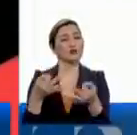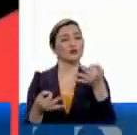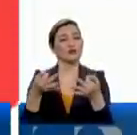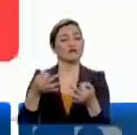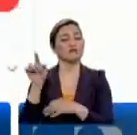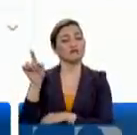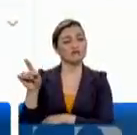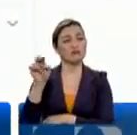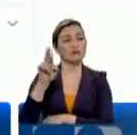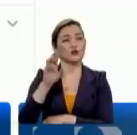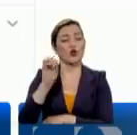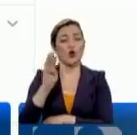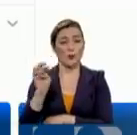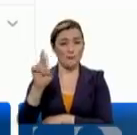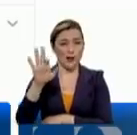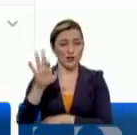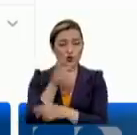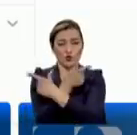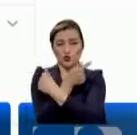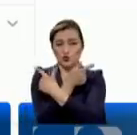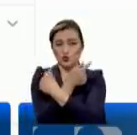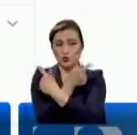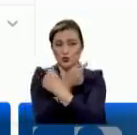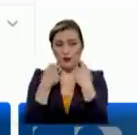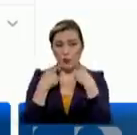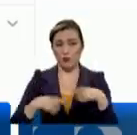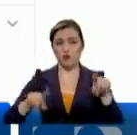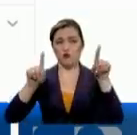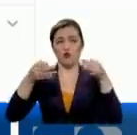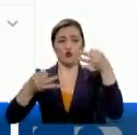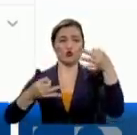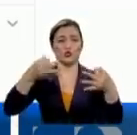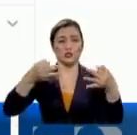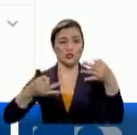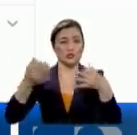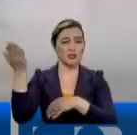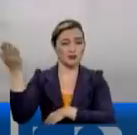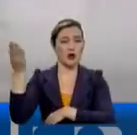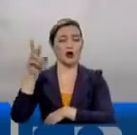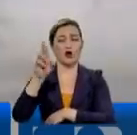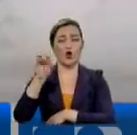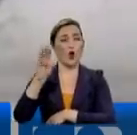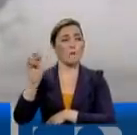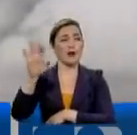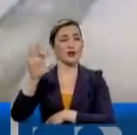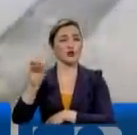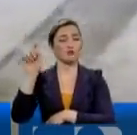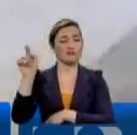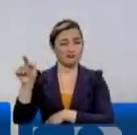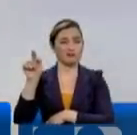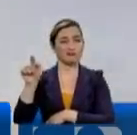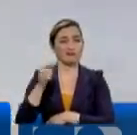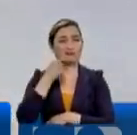para Roberto Malta. En Twitter se ha posicionado como tendencia el justicia para Roberto Malta, con la cual los internautas